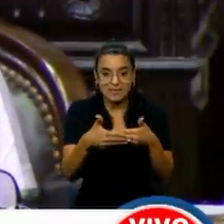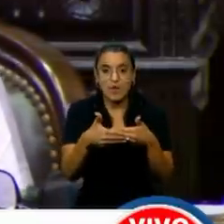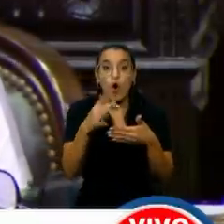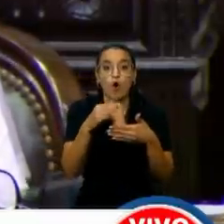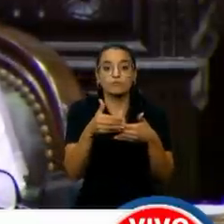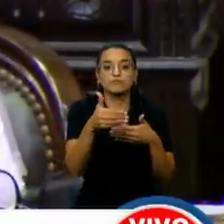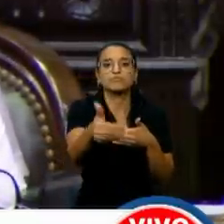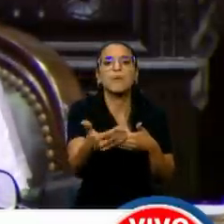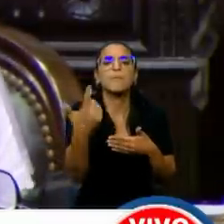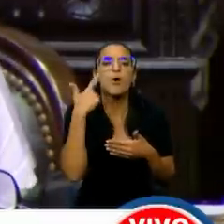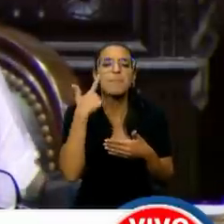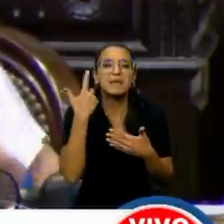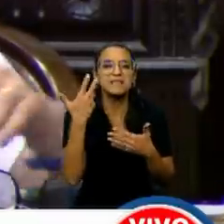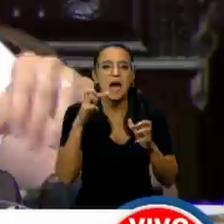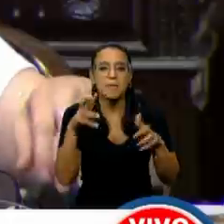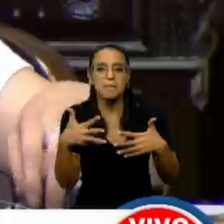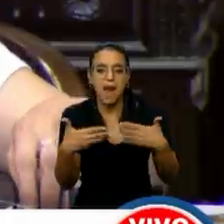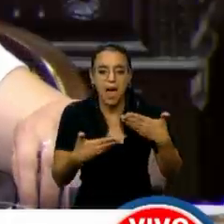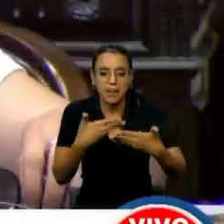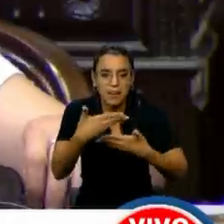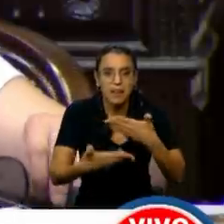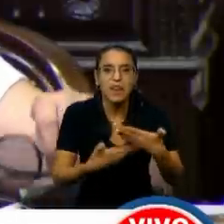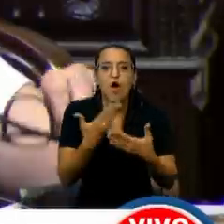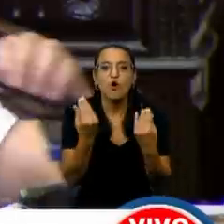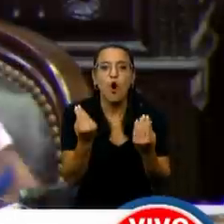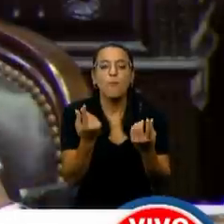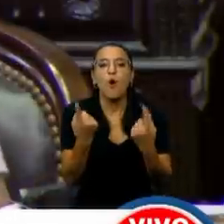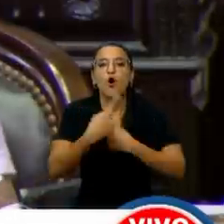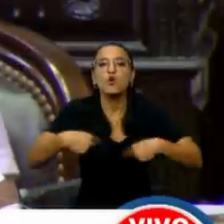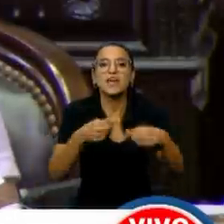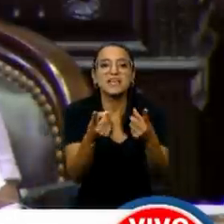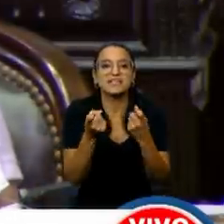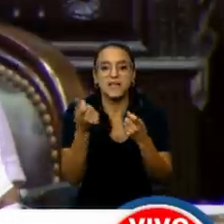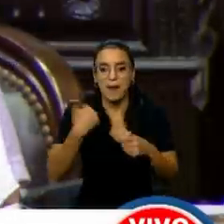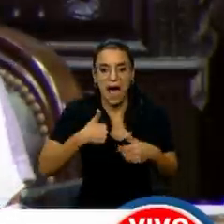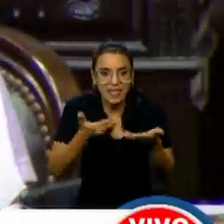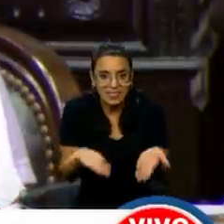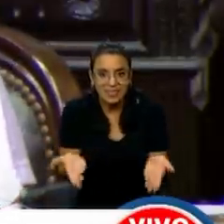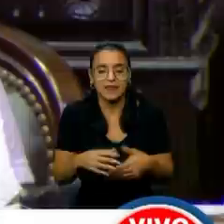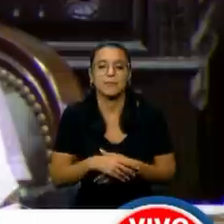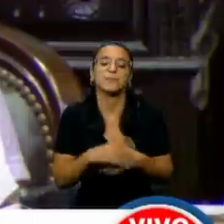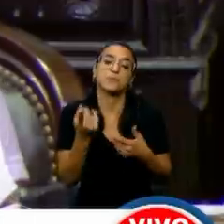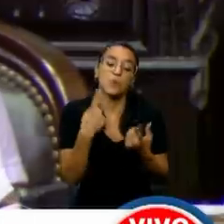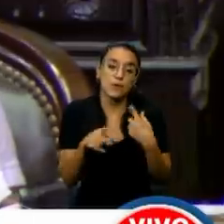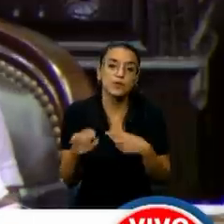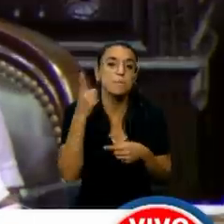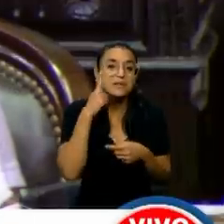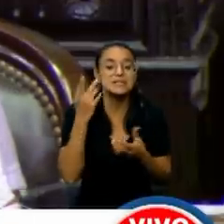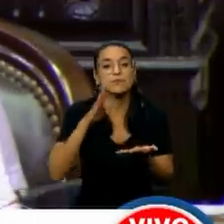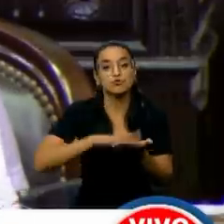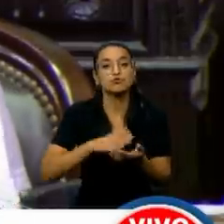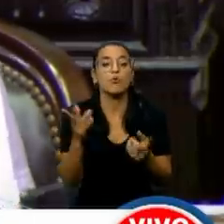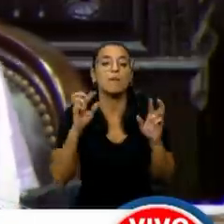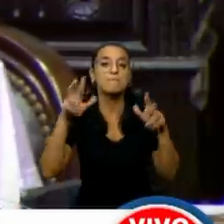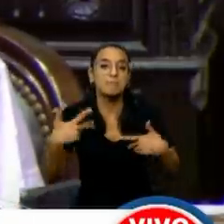largo plazo poder pensar y planificar las políticas que necesitamos para nuestro país y en este sentido cuando pensamos en las políticas de género